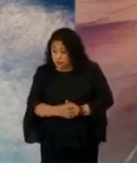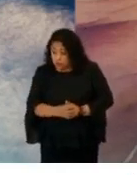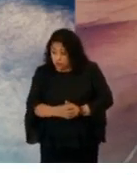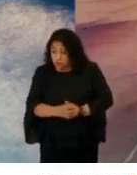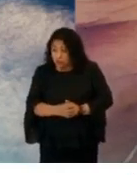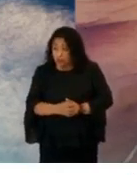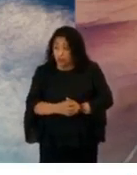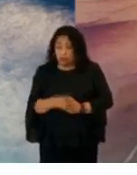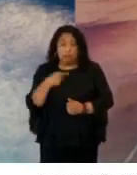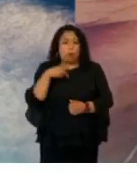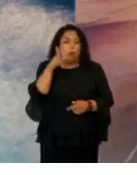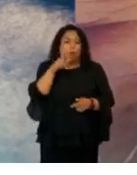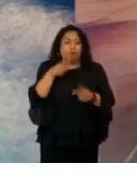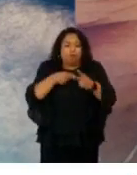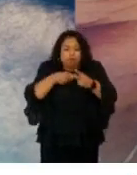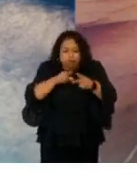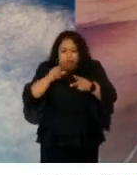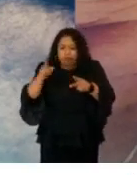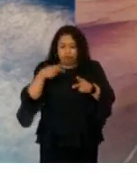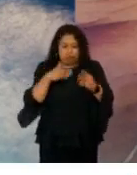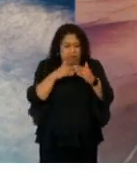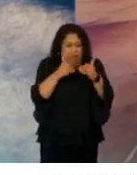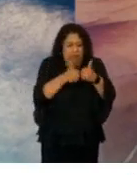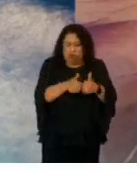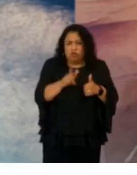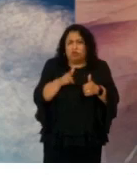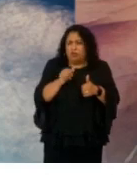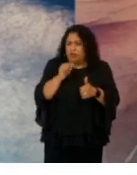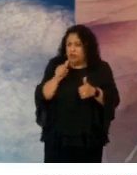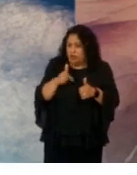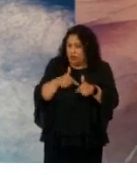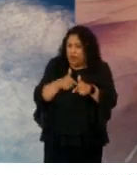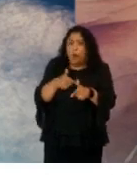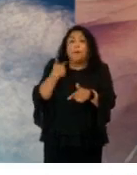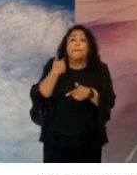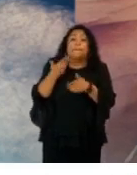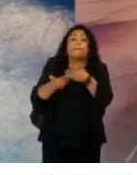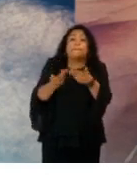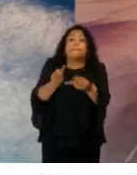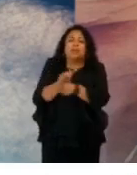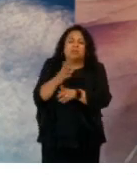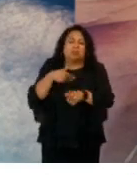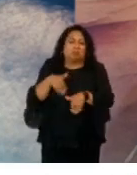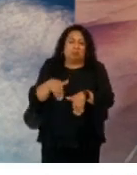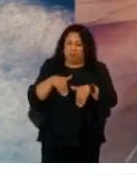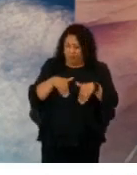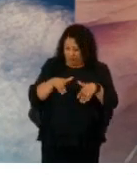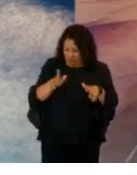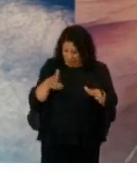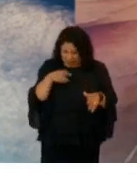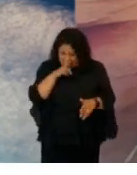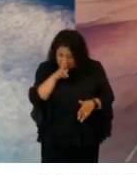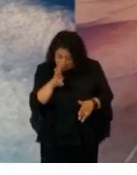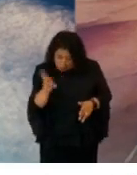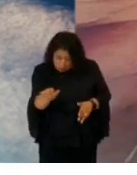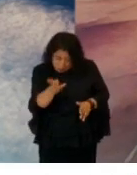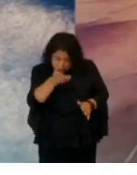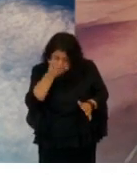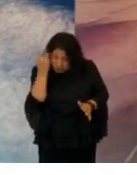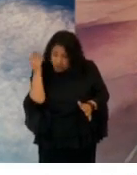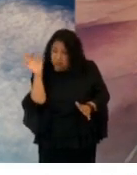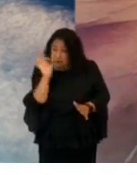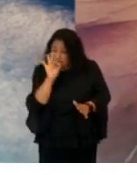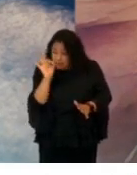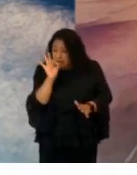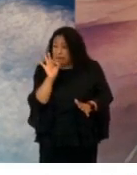con votar y después me vuelvo a mi casa y no sigo, no hay un seguimiento de por medio. No sé si respondo a tu pregunta, pero creo que ese es un poquito